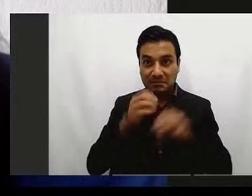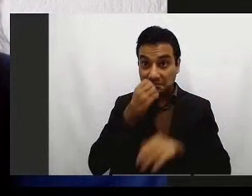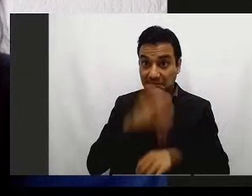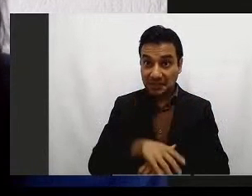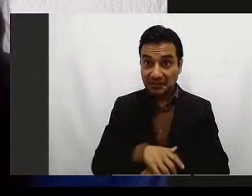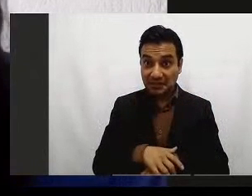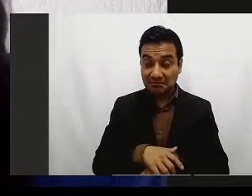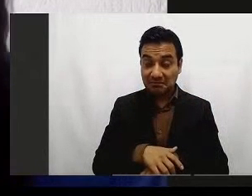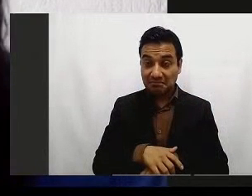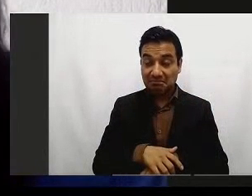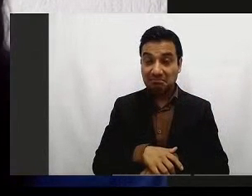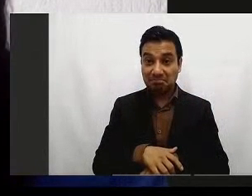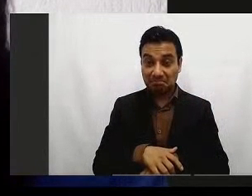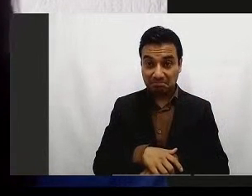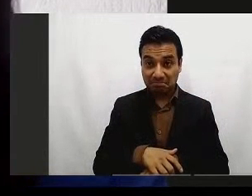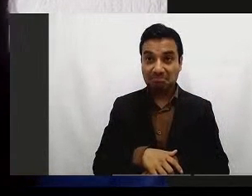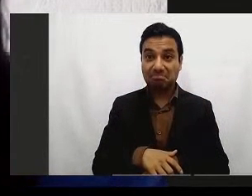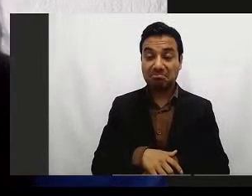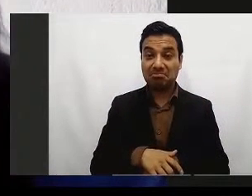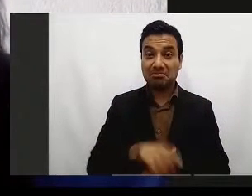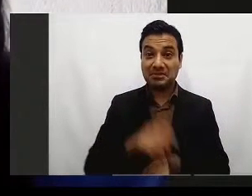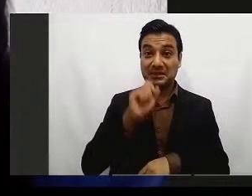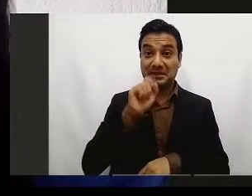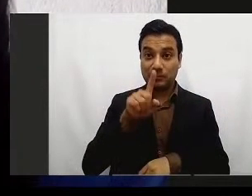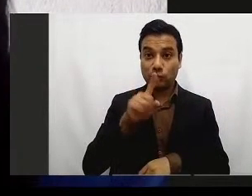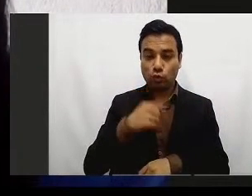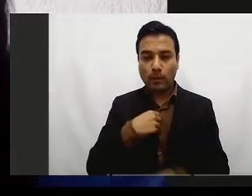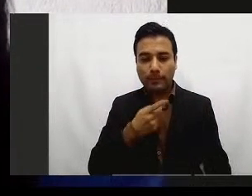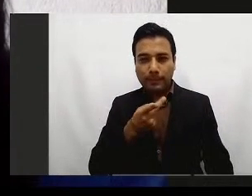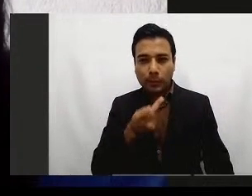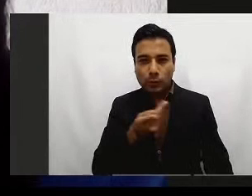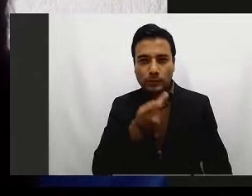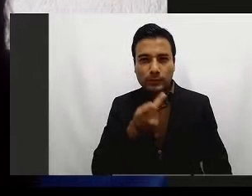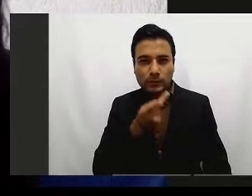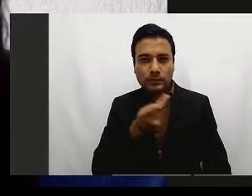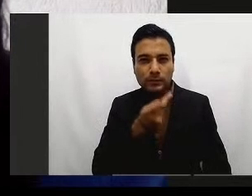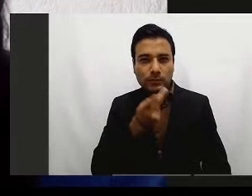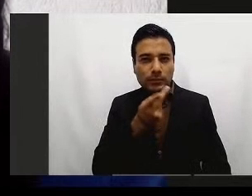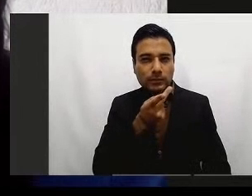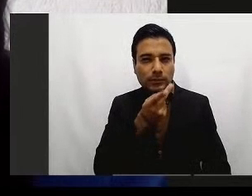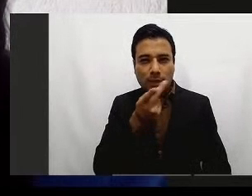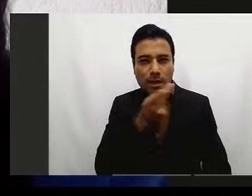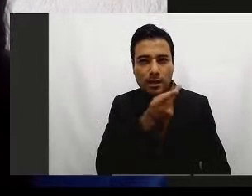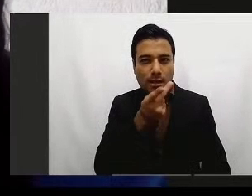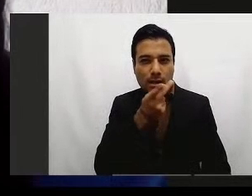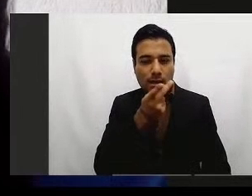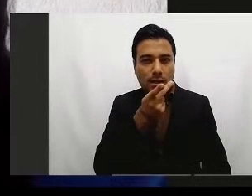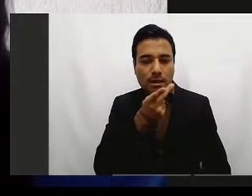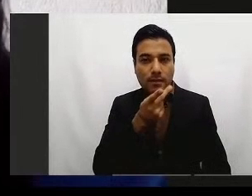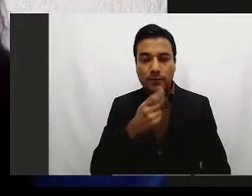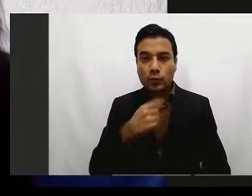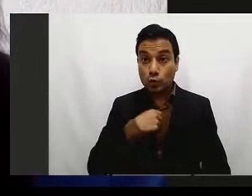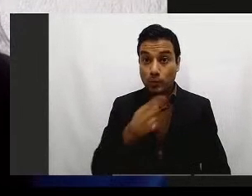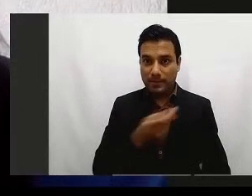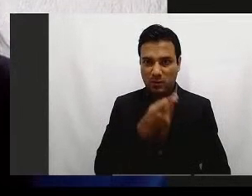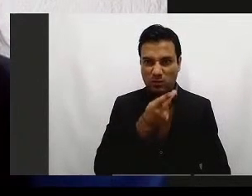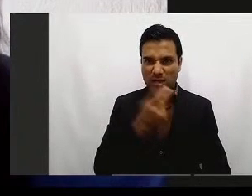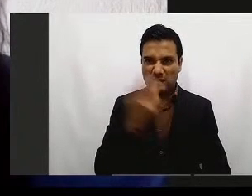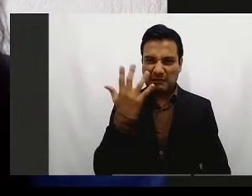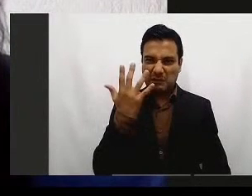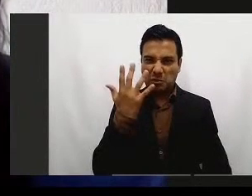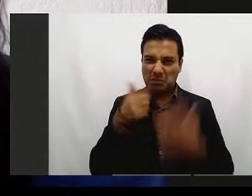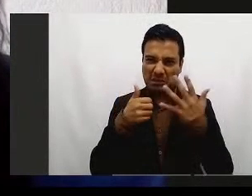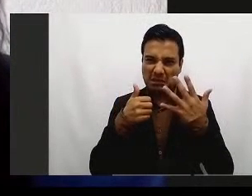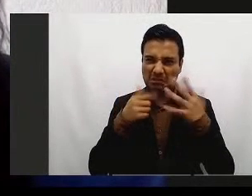interno donde, oye, a ver, tengo estas preguntas para ti, y digo, en mi caso, yo le pregunté como a 5 o 6 personas, ¿no?,